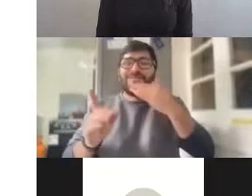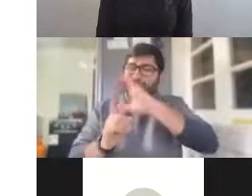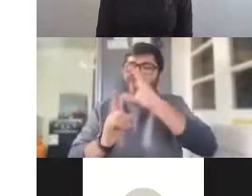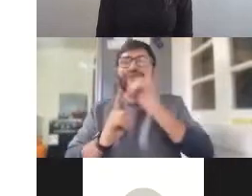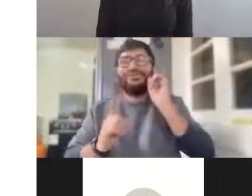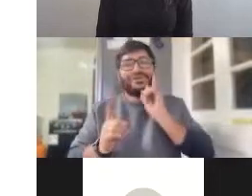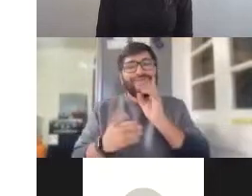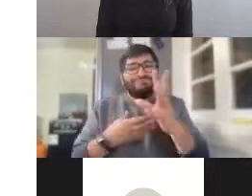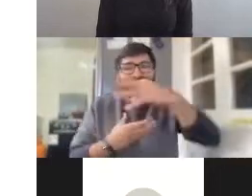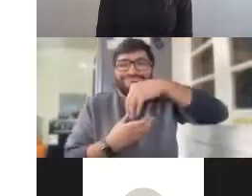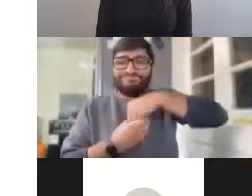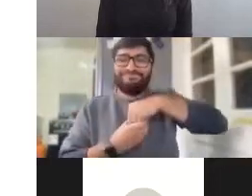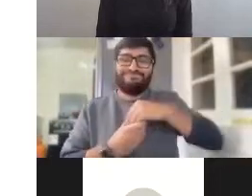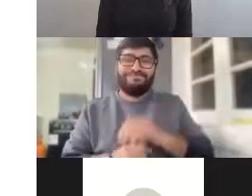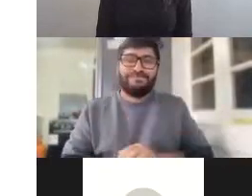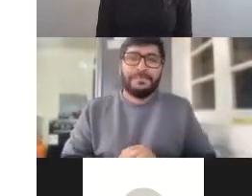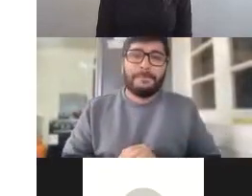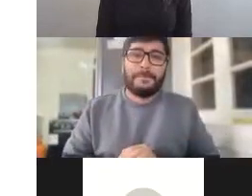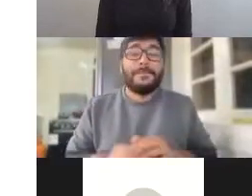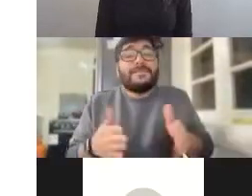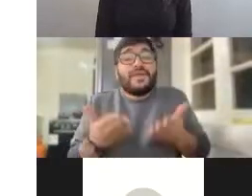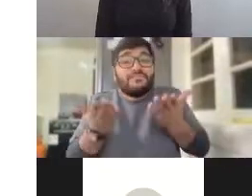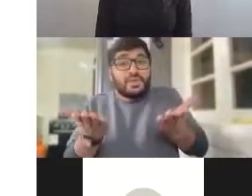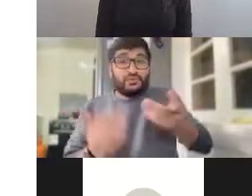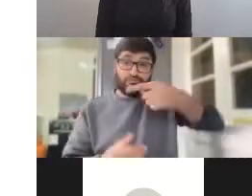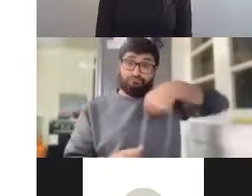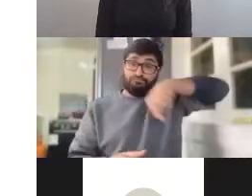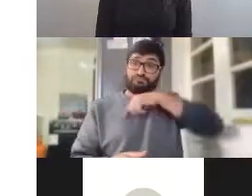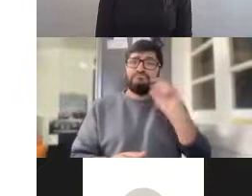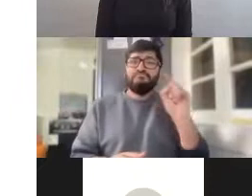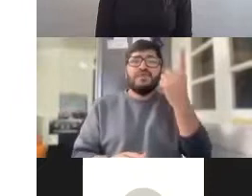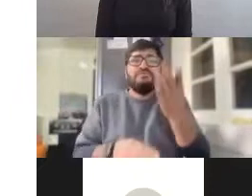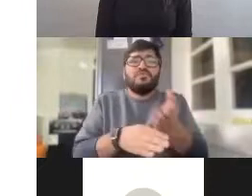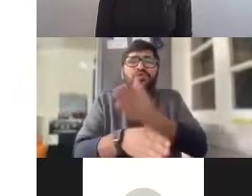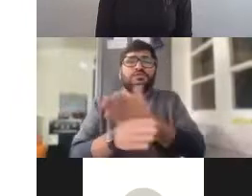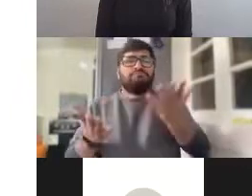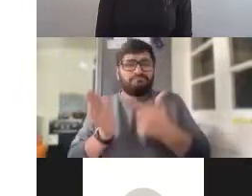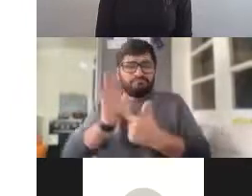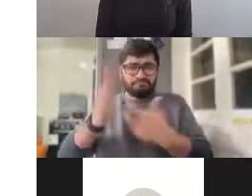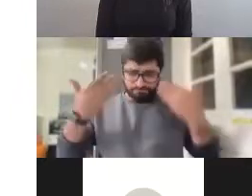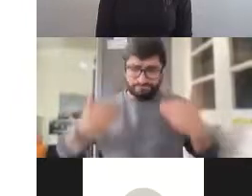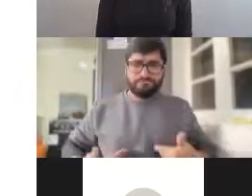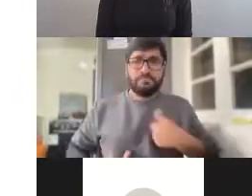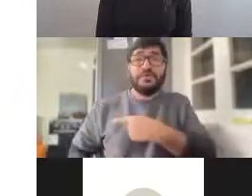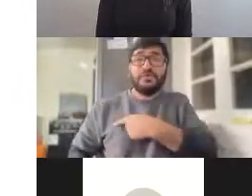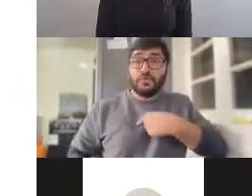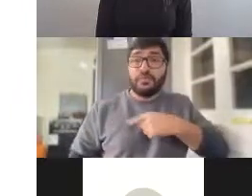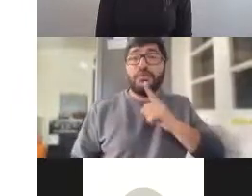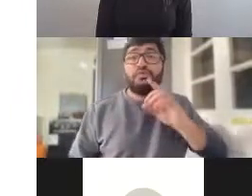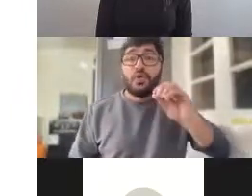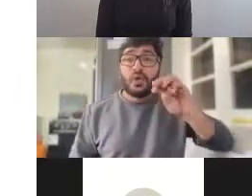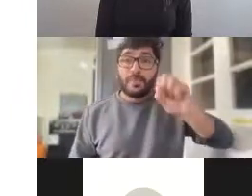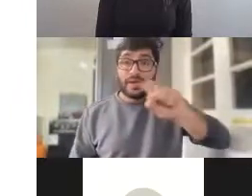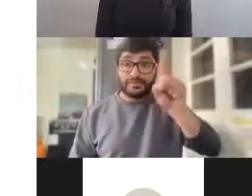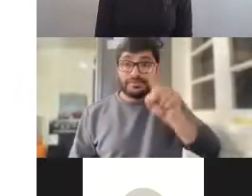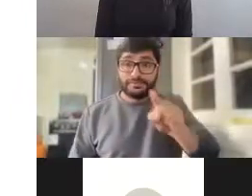de la lengua de señas. La lengua de señas y la cultura de las personas sordas también, su cultura. Ahora nosotros, ¿qué es lo que decimos? Antes nosotros queremos